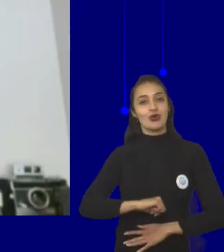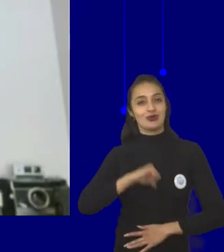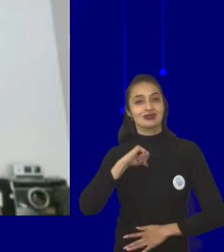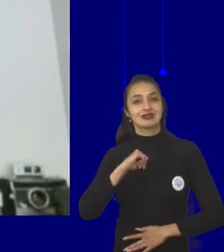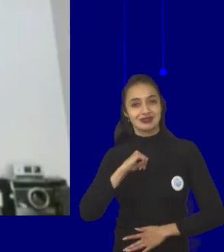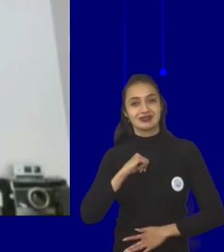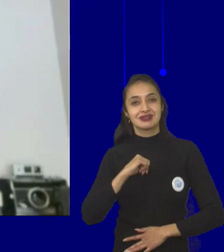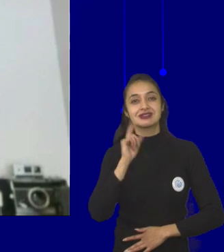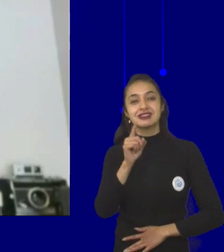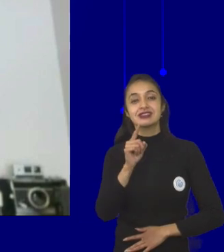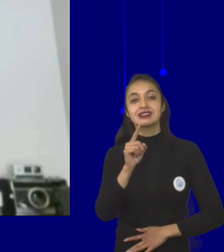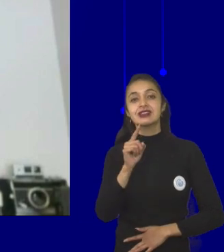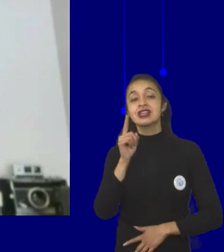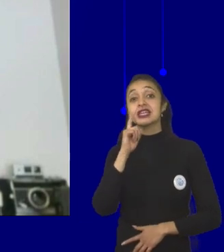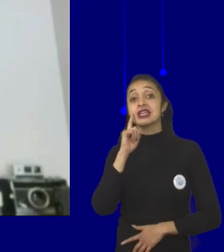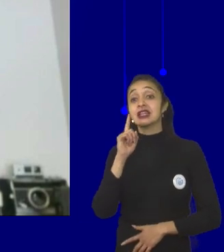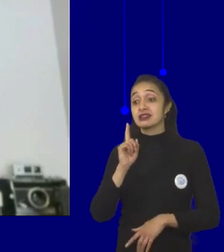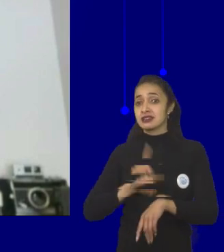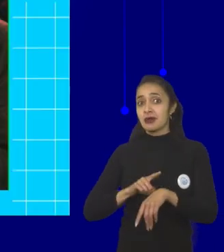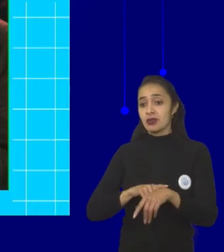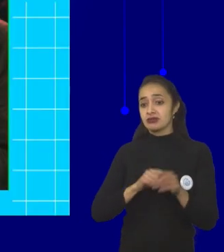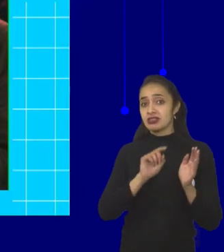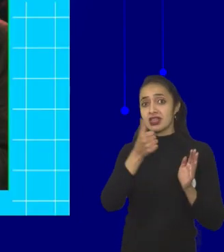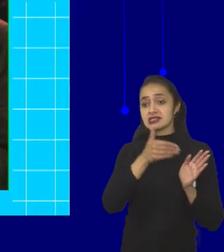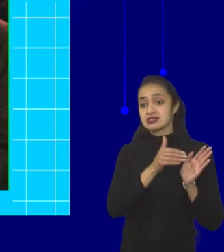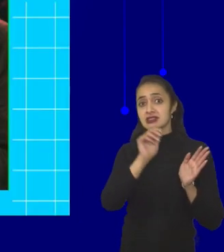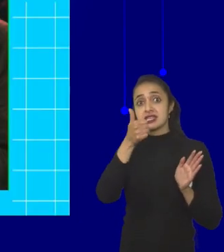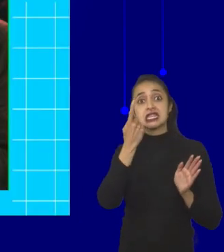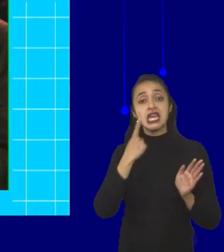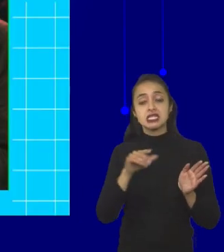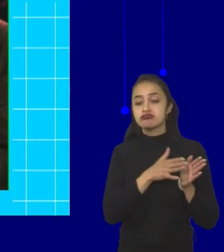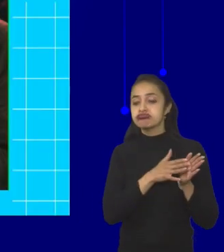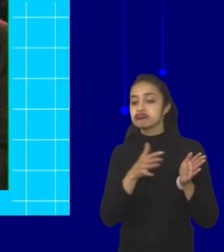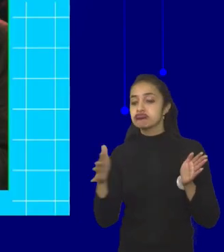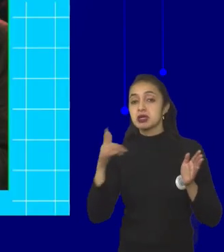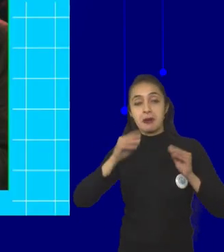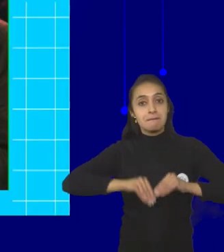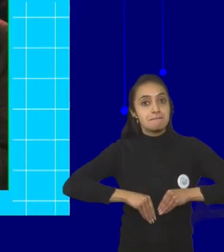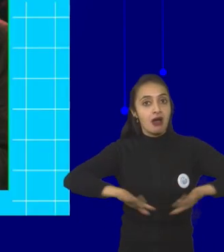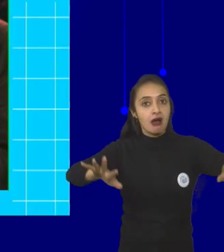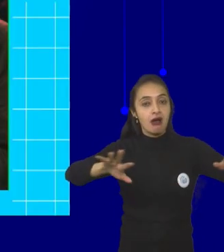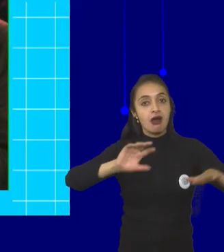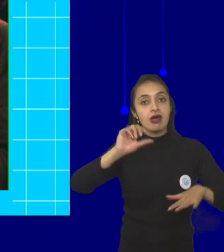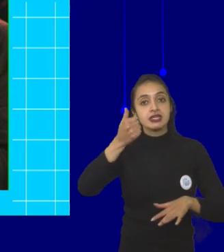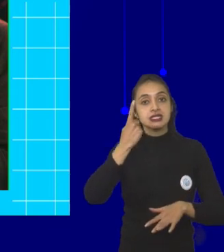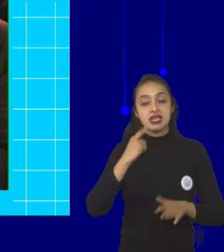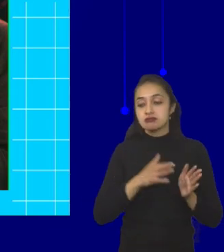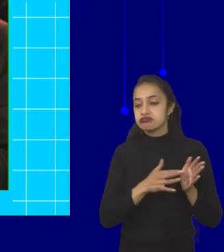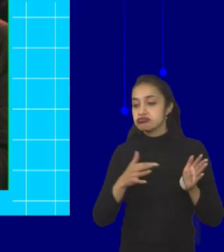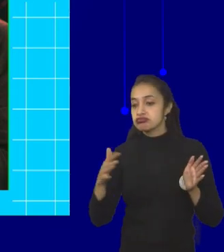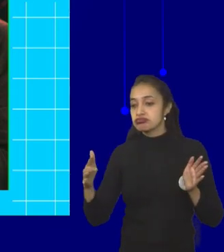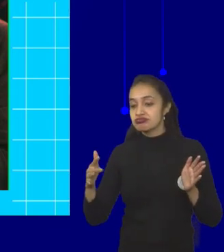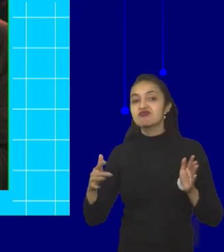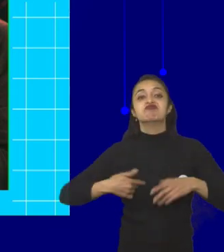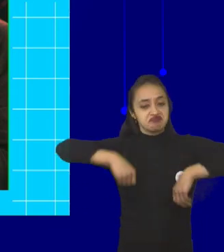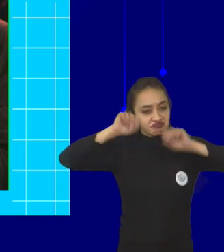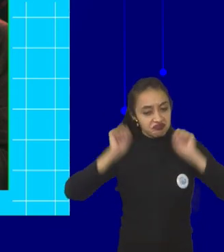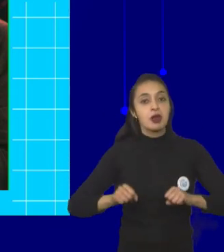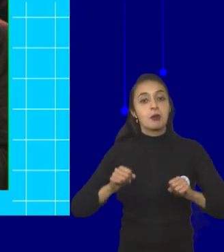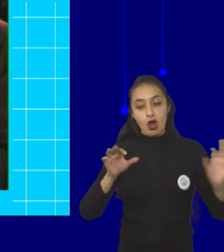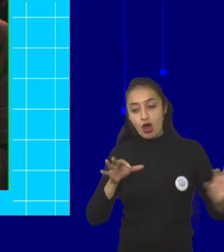que a los 10 días de estrenado Pálpito, confirmaron la segunda